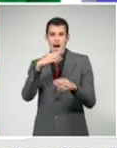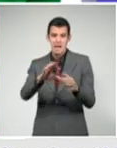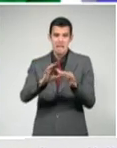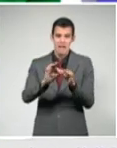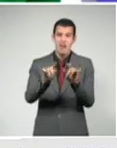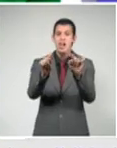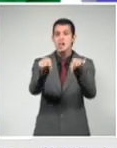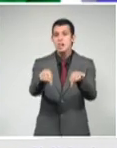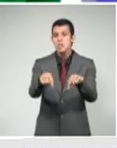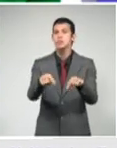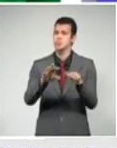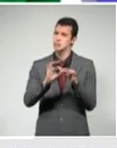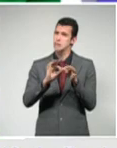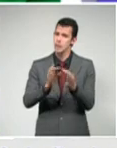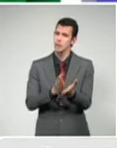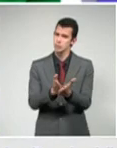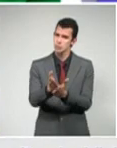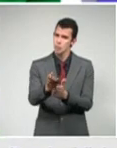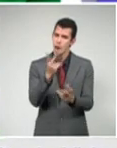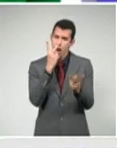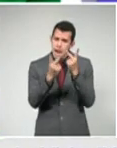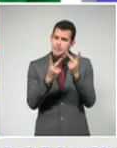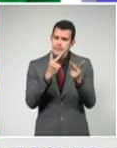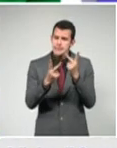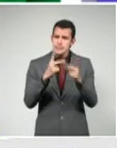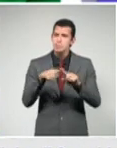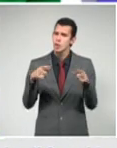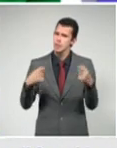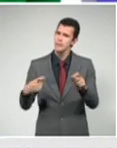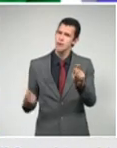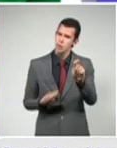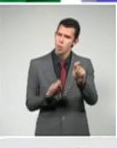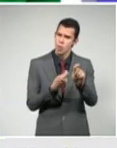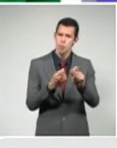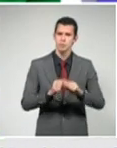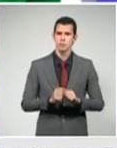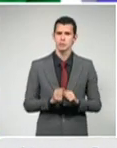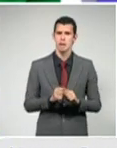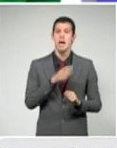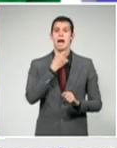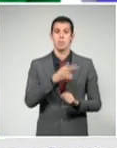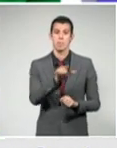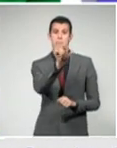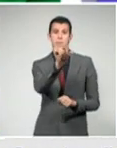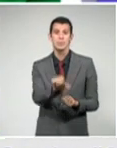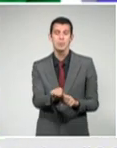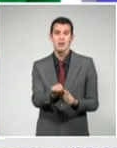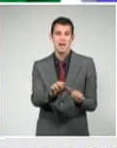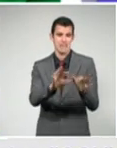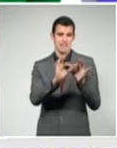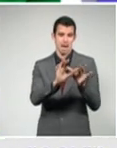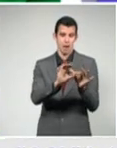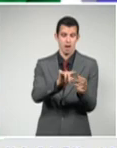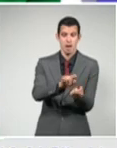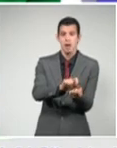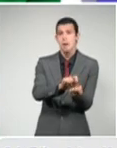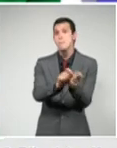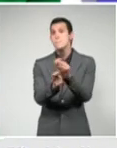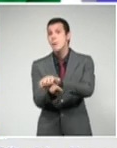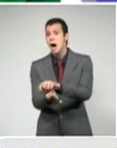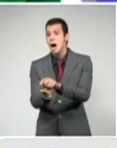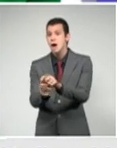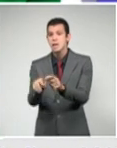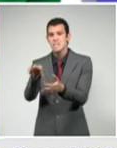todavía más los que llegan al estado crítico. Y que dentro de esto se incluyen, y lo vuelvo